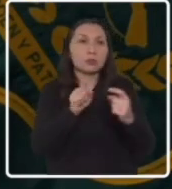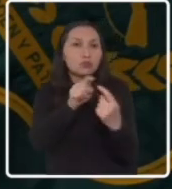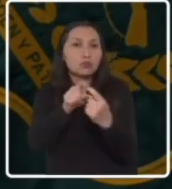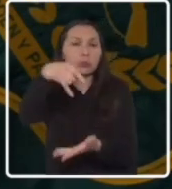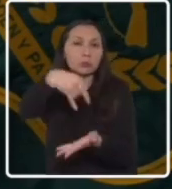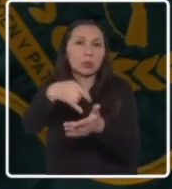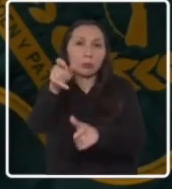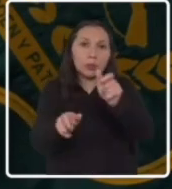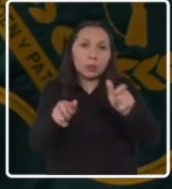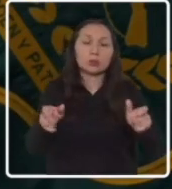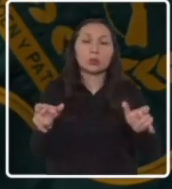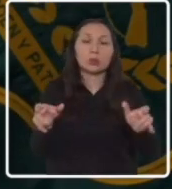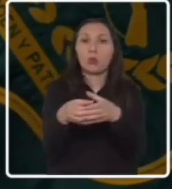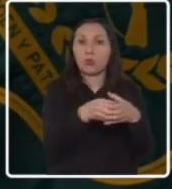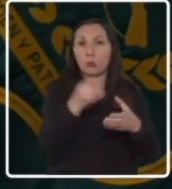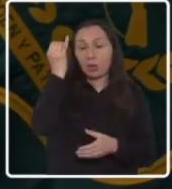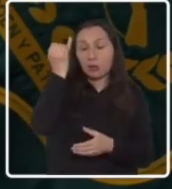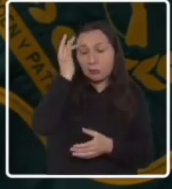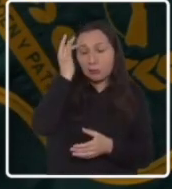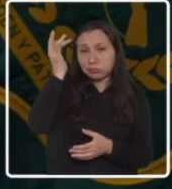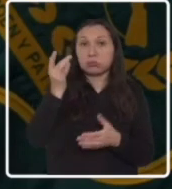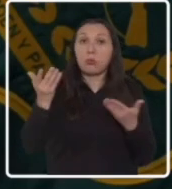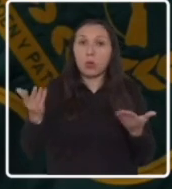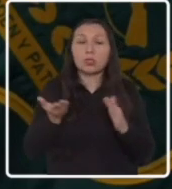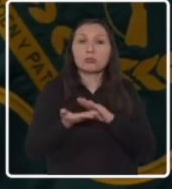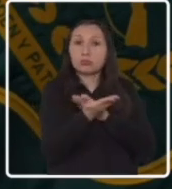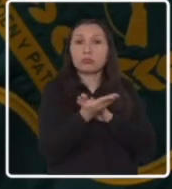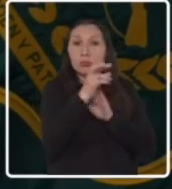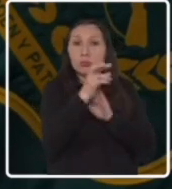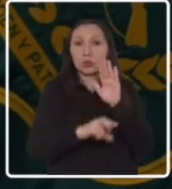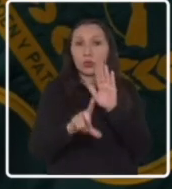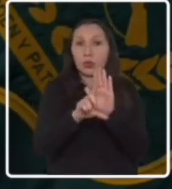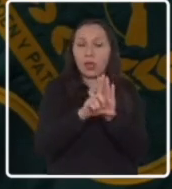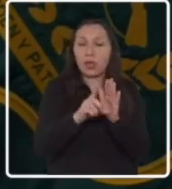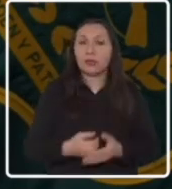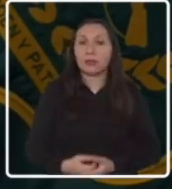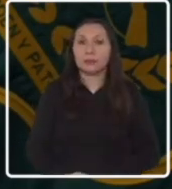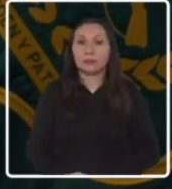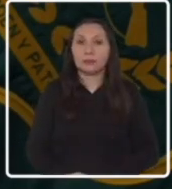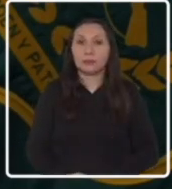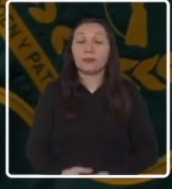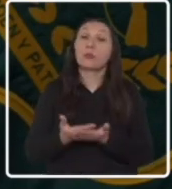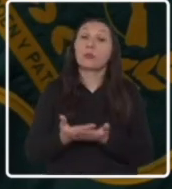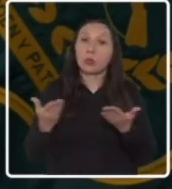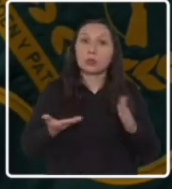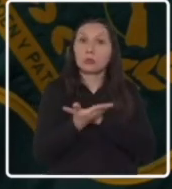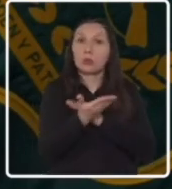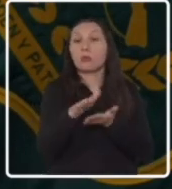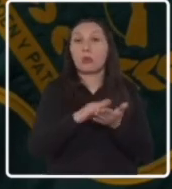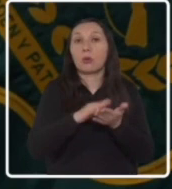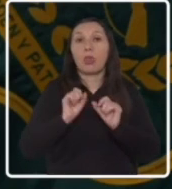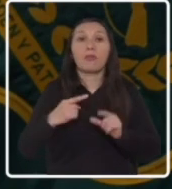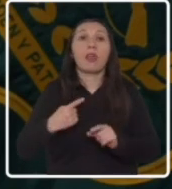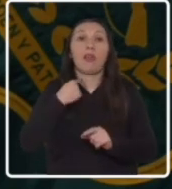con los organismos de inteligencia. Por eso hemos presentado estos proyectos de ley. Por eso presentamos, por ejemplo, la